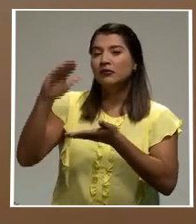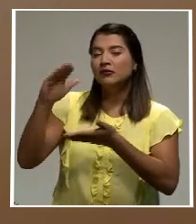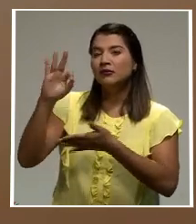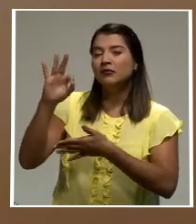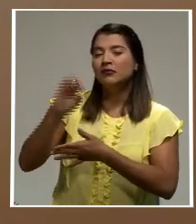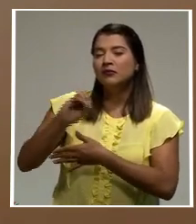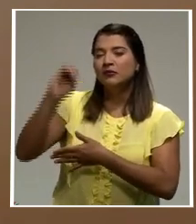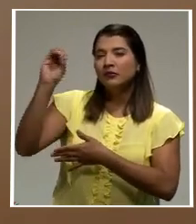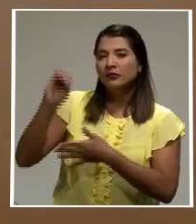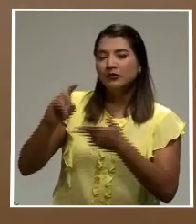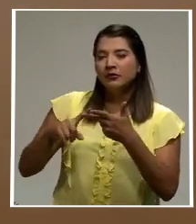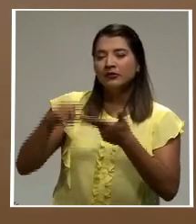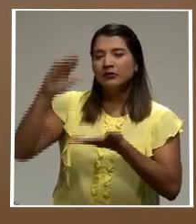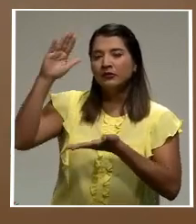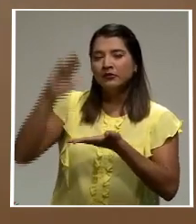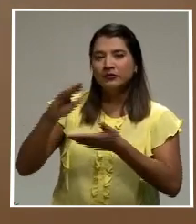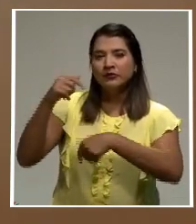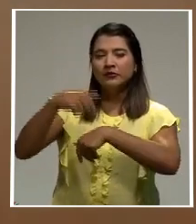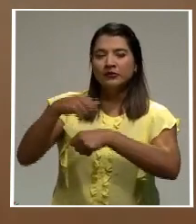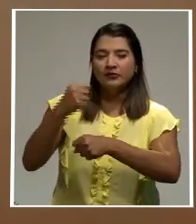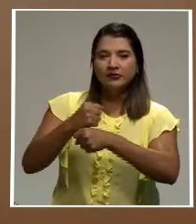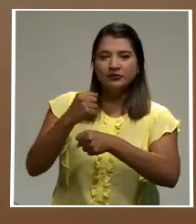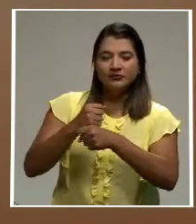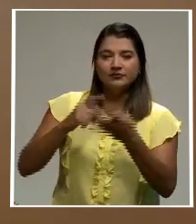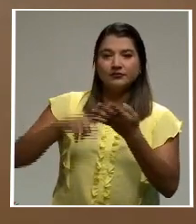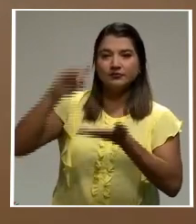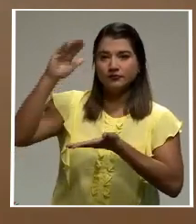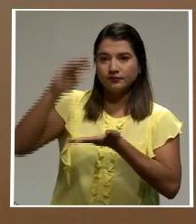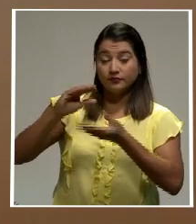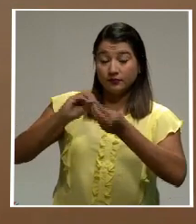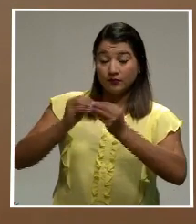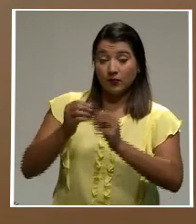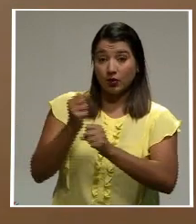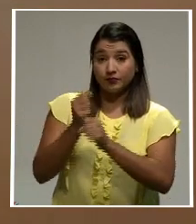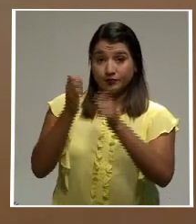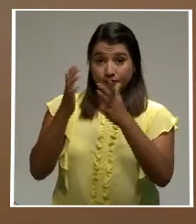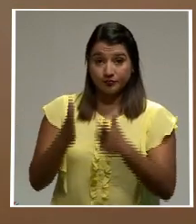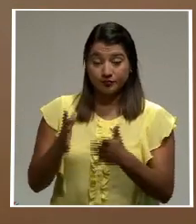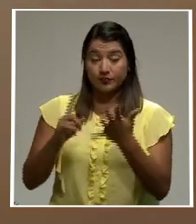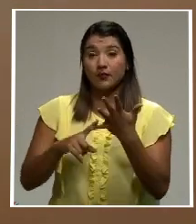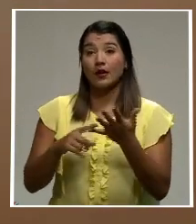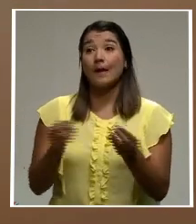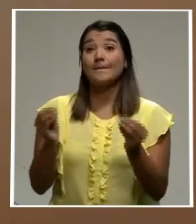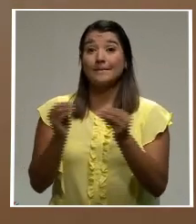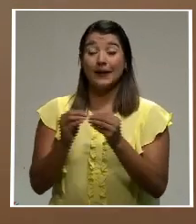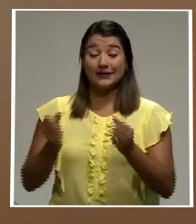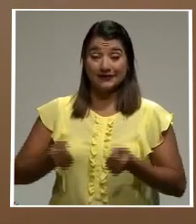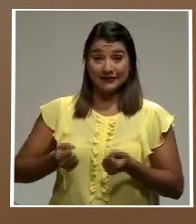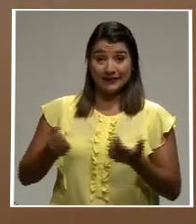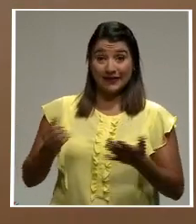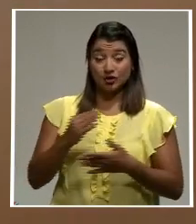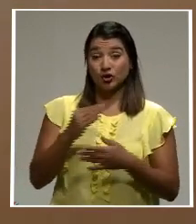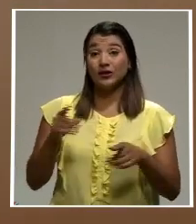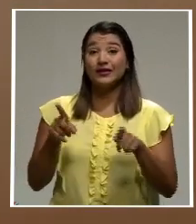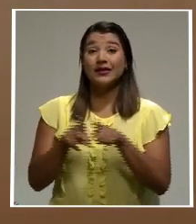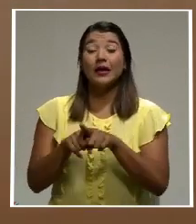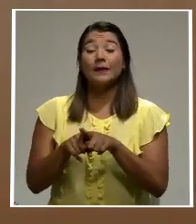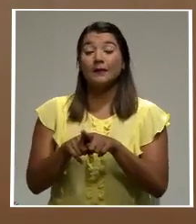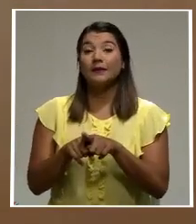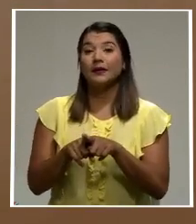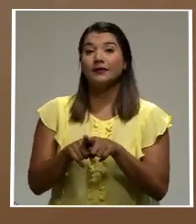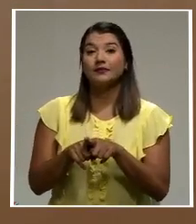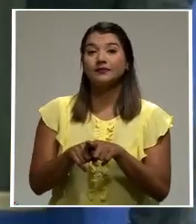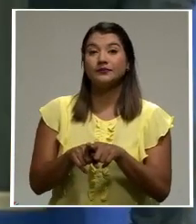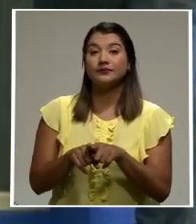jornada laboral, la disminución de la planilla, el temporal, el aumento de los gastos de operación y, por último, la implementación del teletrabajo con